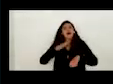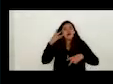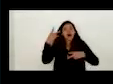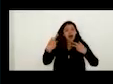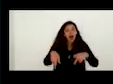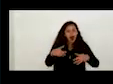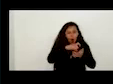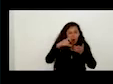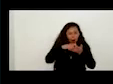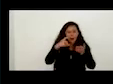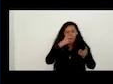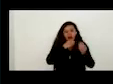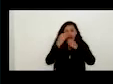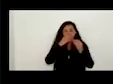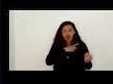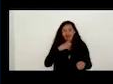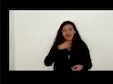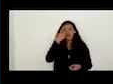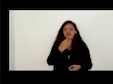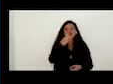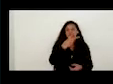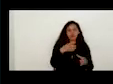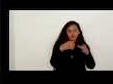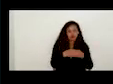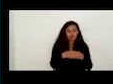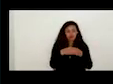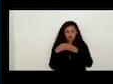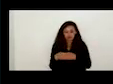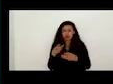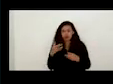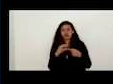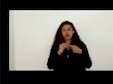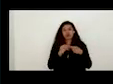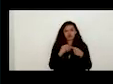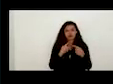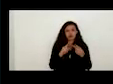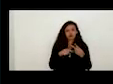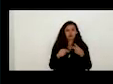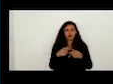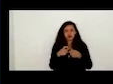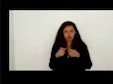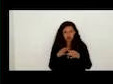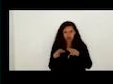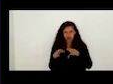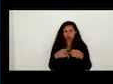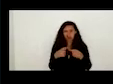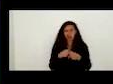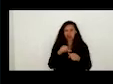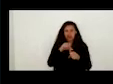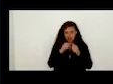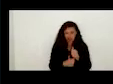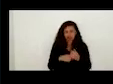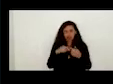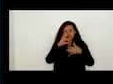menos 1 o 2 porciones al día, como son los frijoles, las lentejas, las habas, el garbanzo, los chícharos. Y obviamente